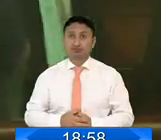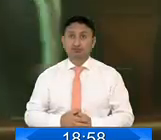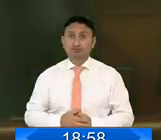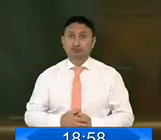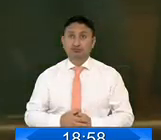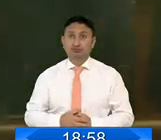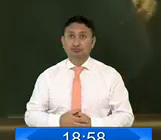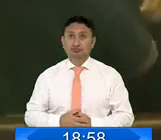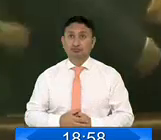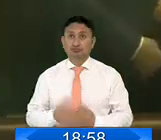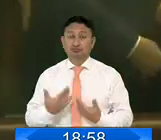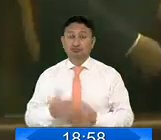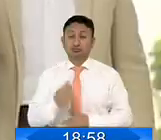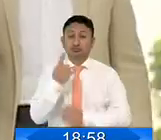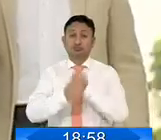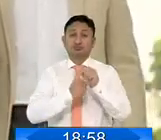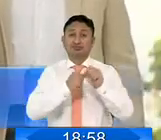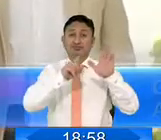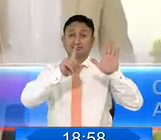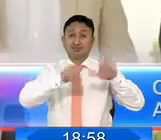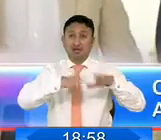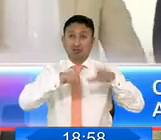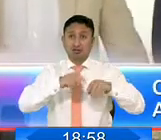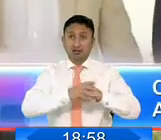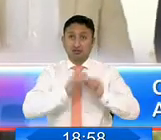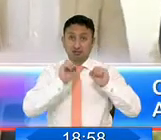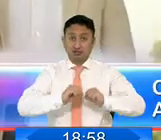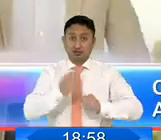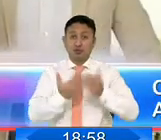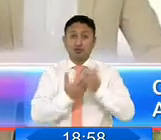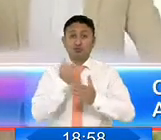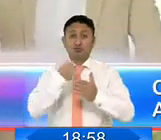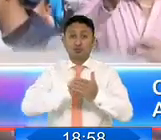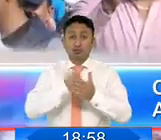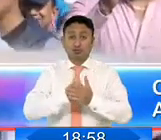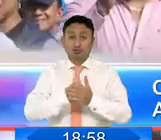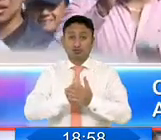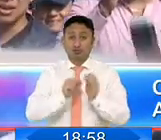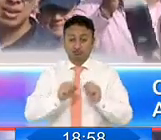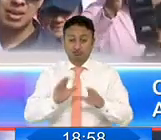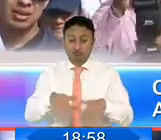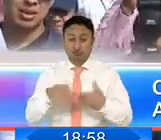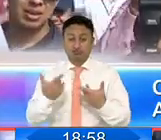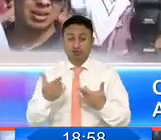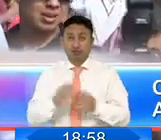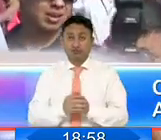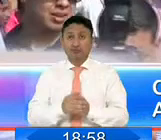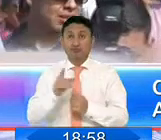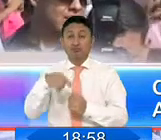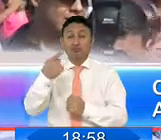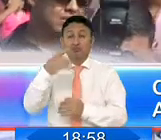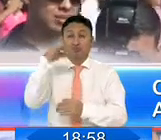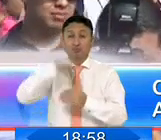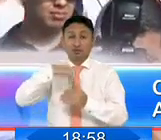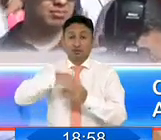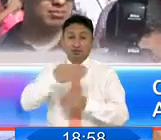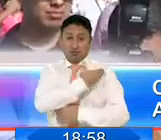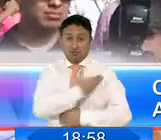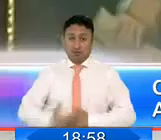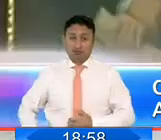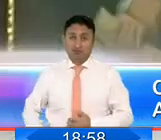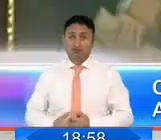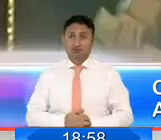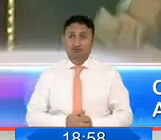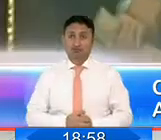se alista para enfrentar nuevos retos que podrían estar vinculados a las venideras elecciones presidenciales el